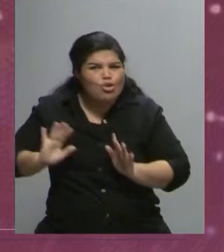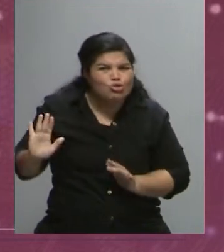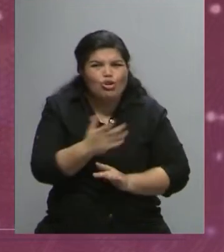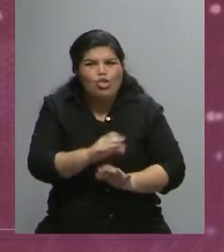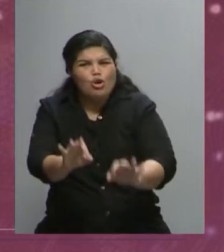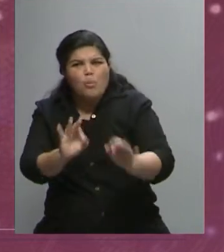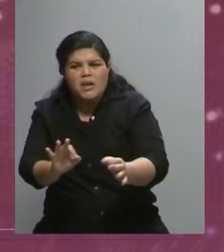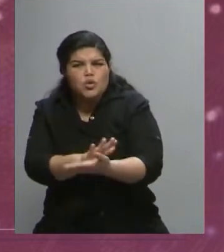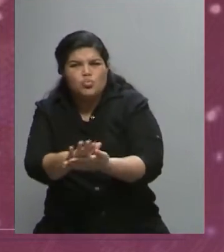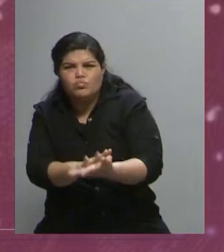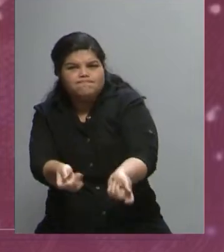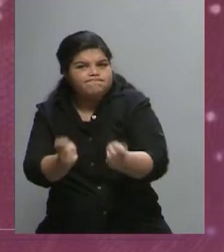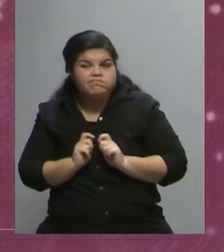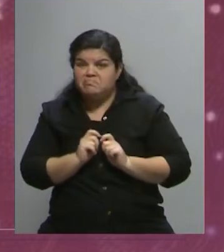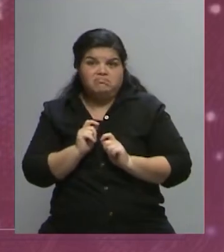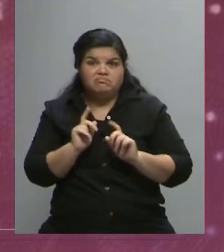dólar,